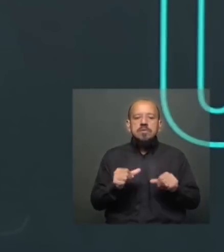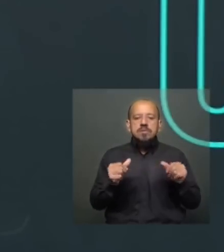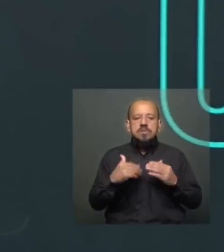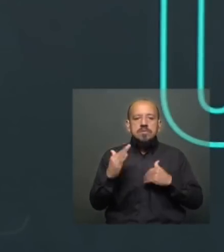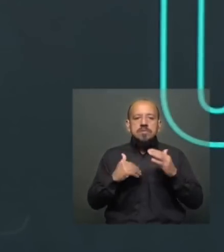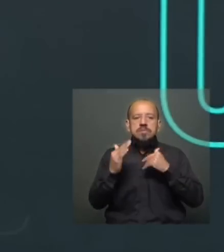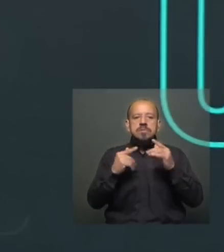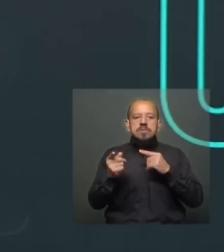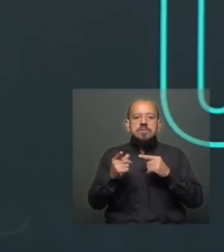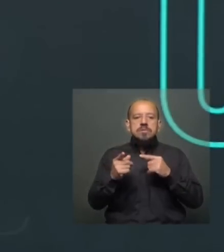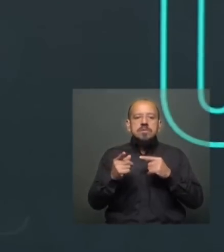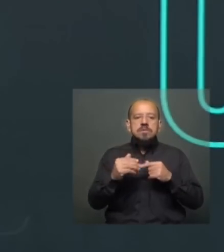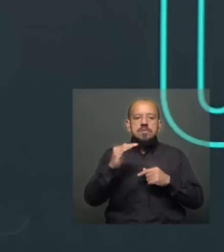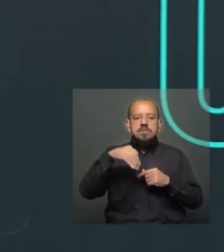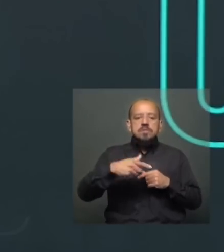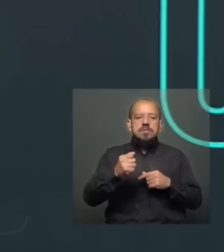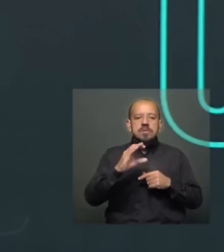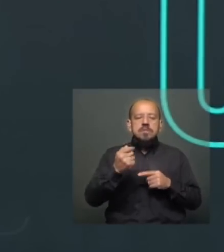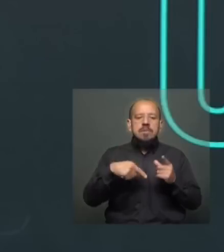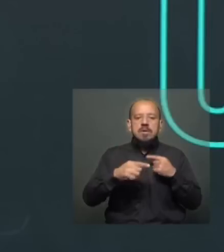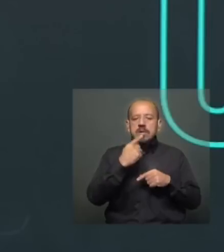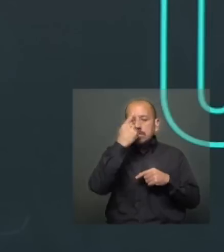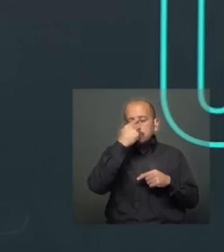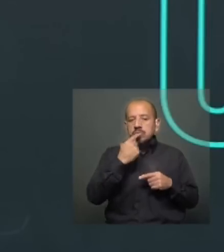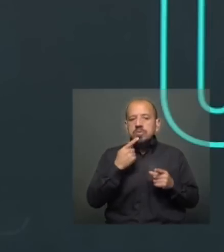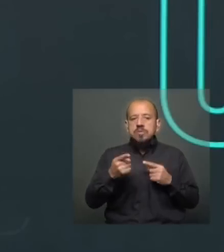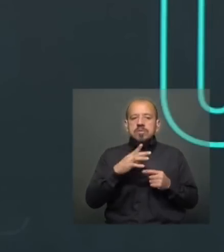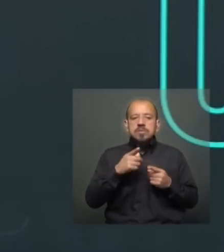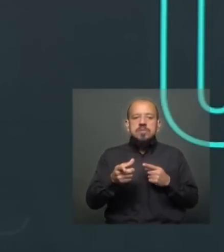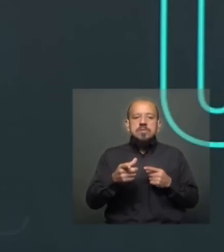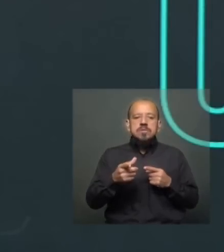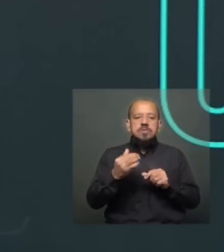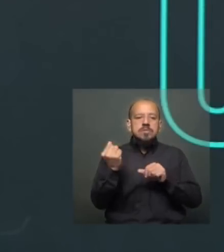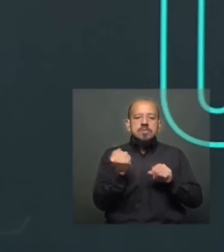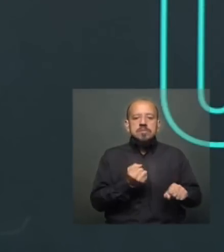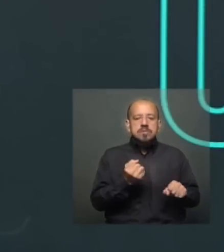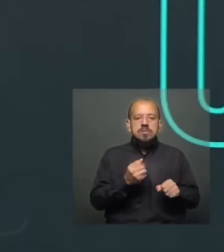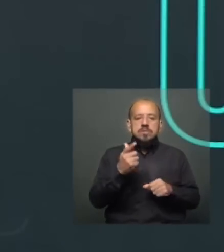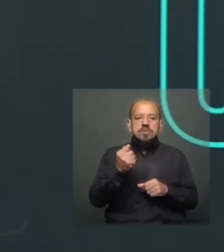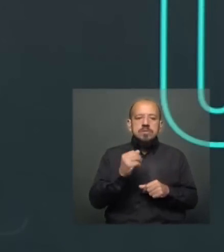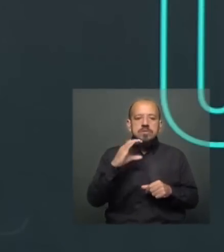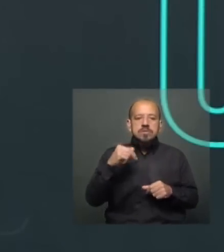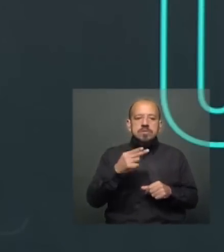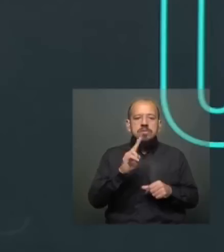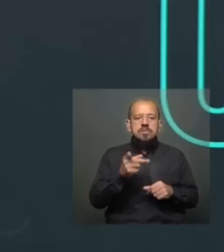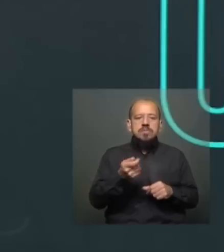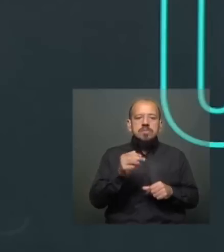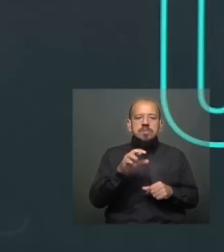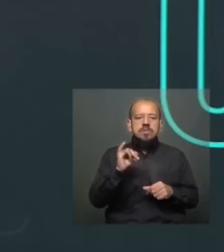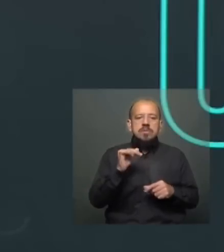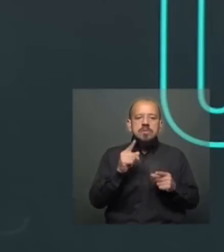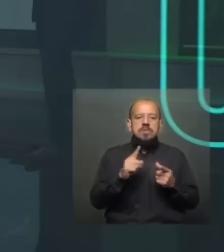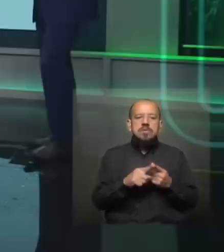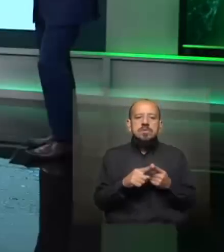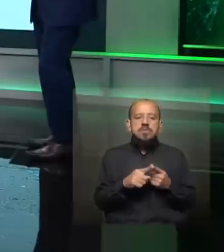estuvo a cargo de la construcción del maca este museo extraordinario que está en la fundación achugarri allí en manantiales allí no allá